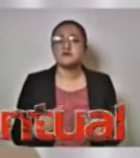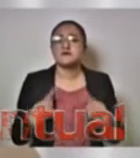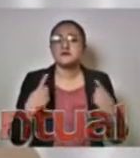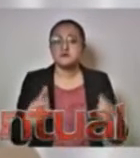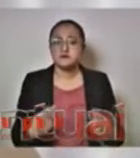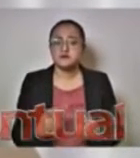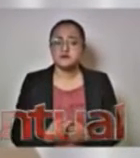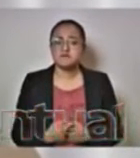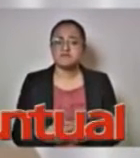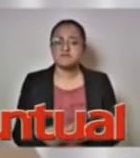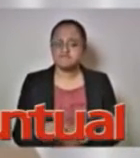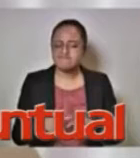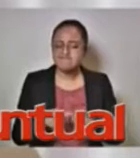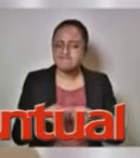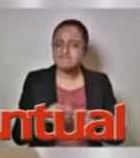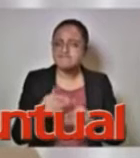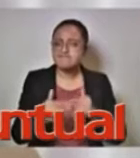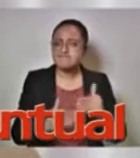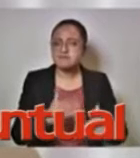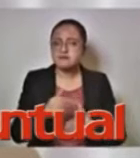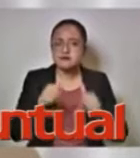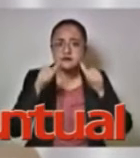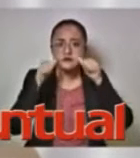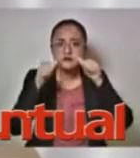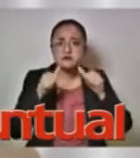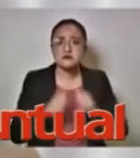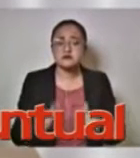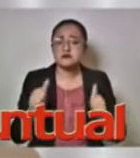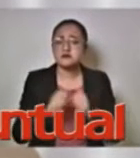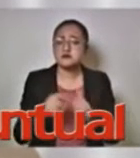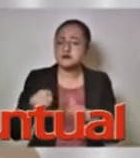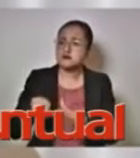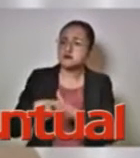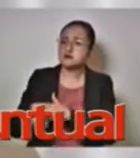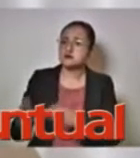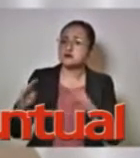seguimiento en su confinamiento